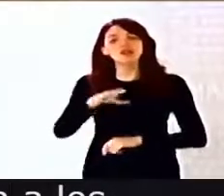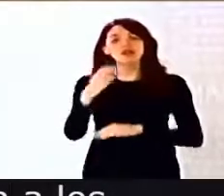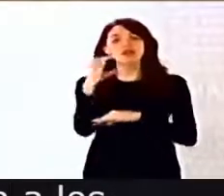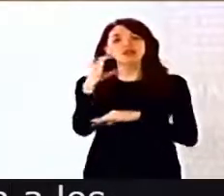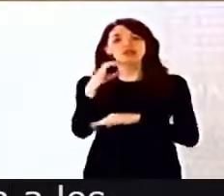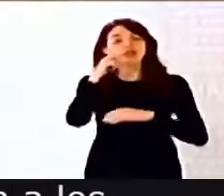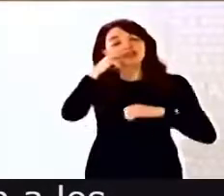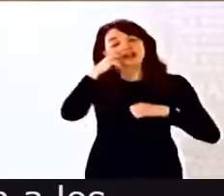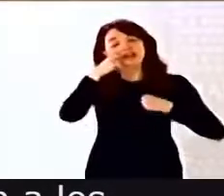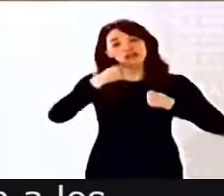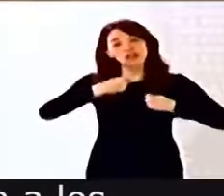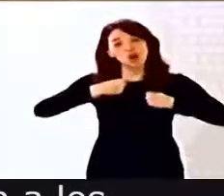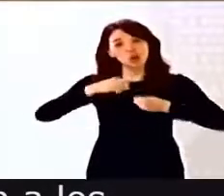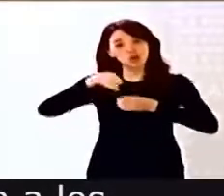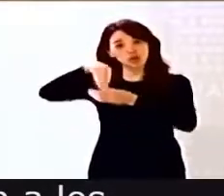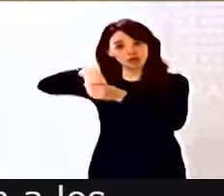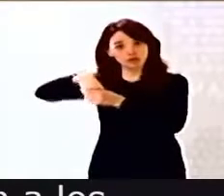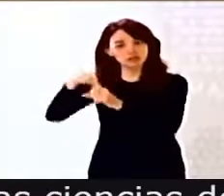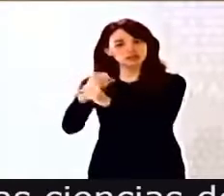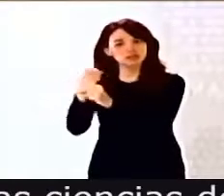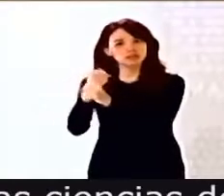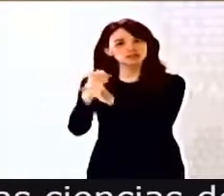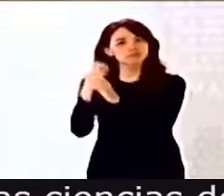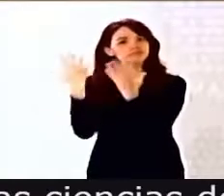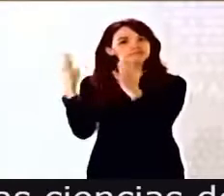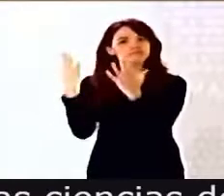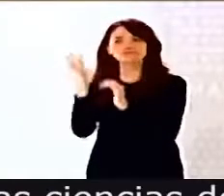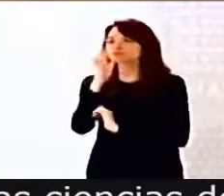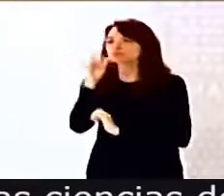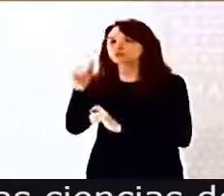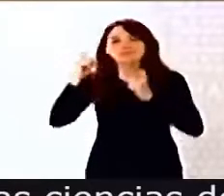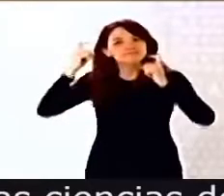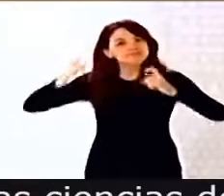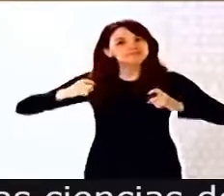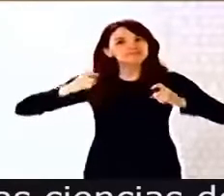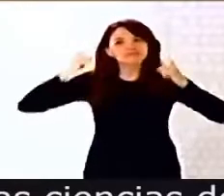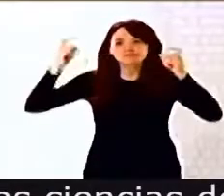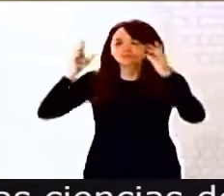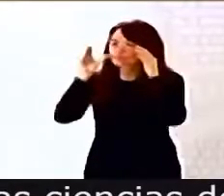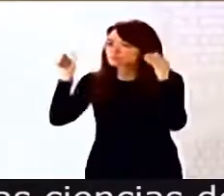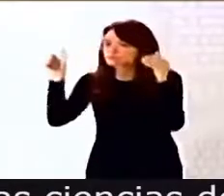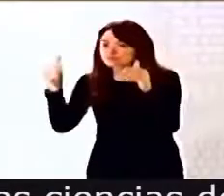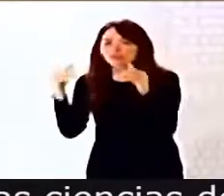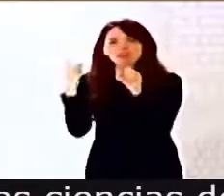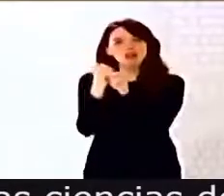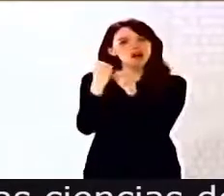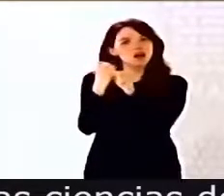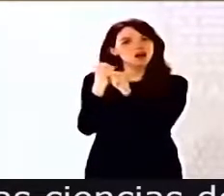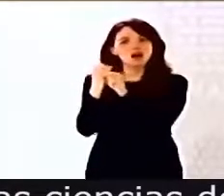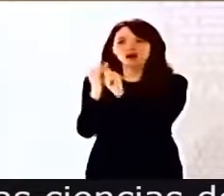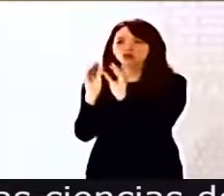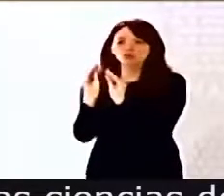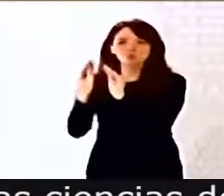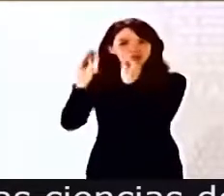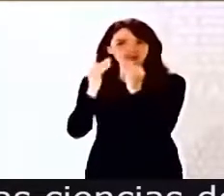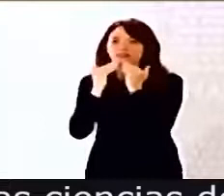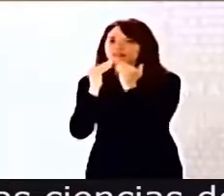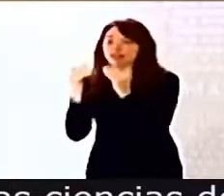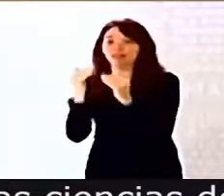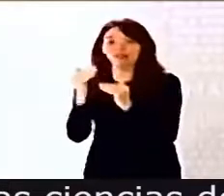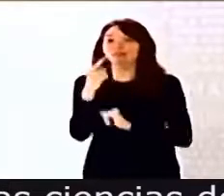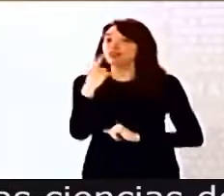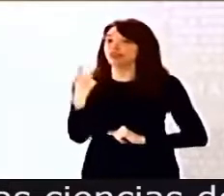de la salud, por toda su dedicación, por todo su esfuerzo, por todo su trabajo, decirles que les